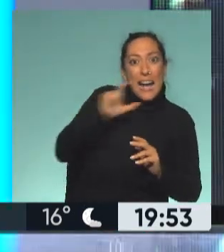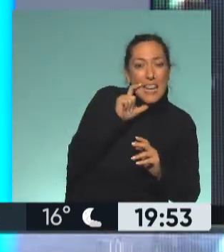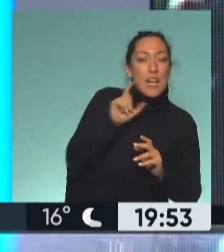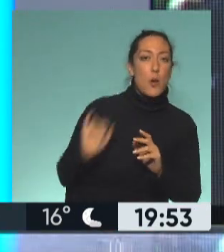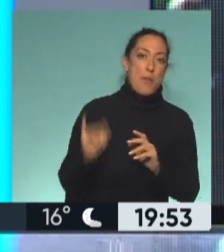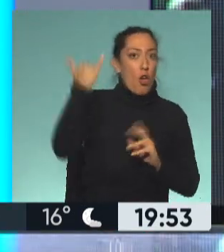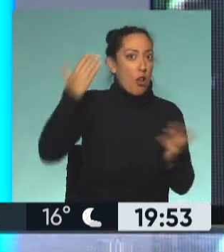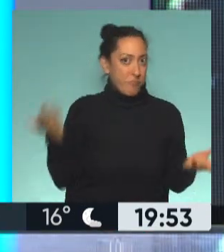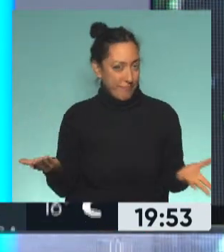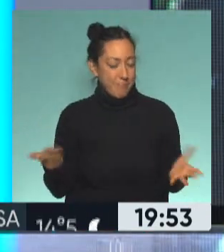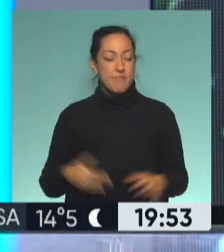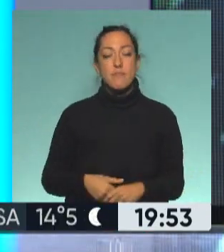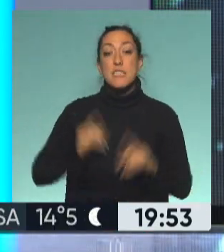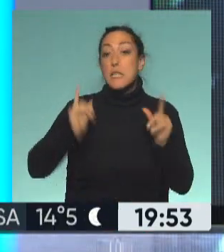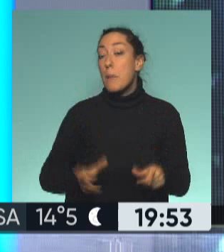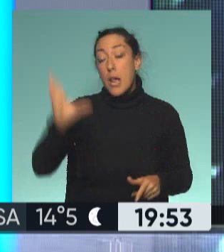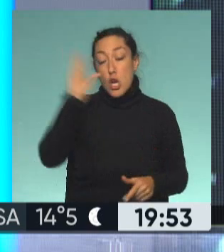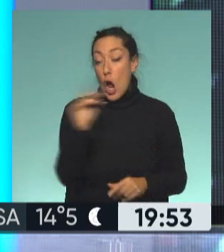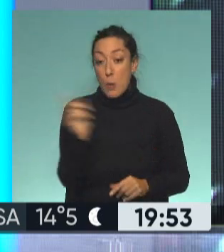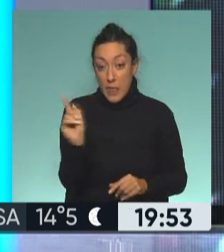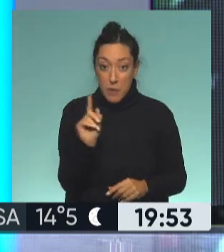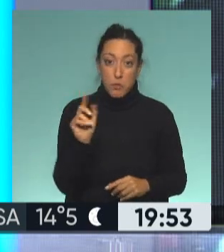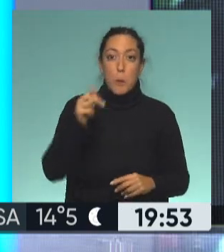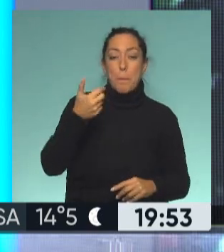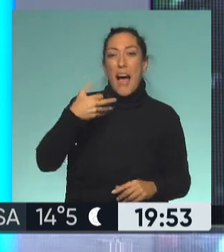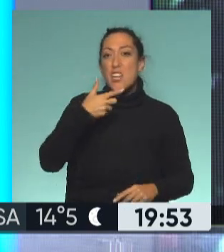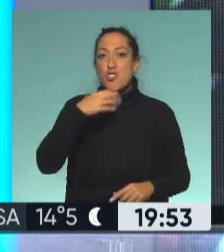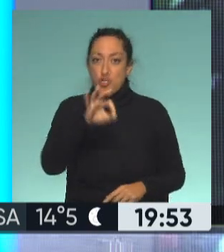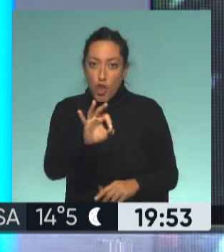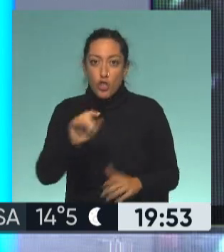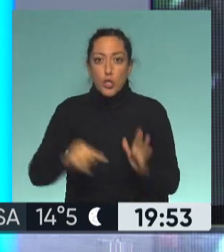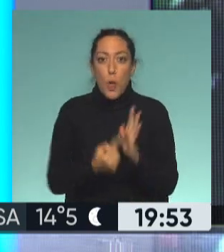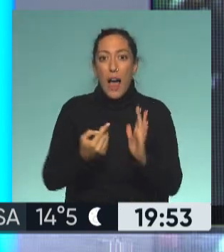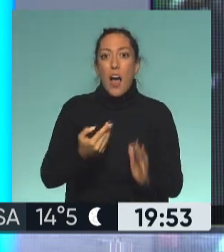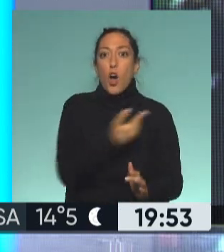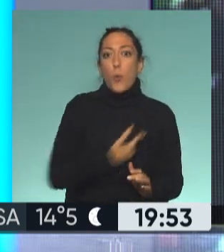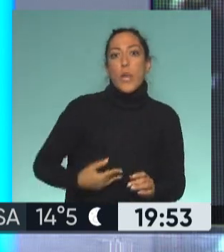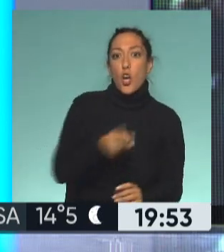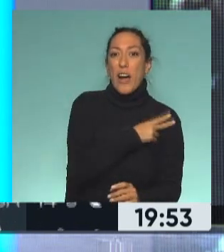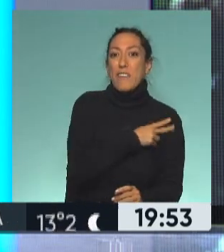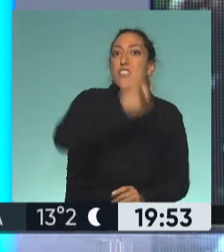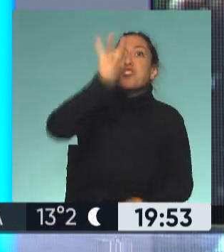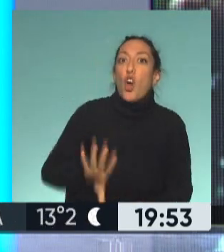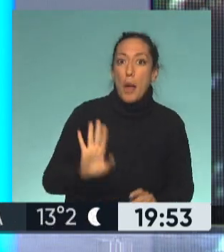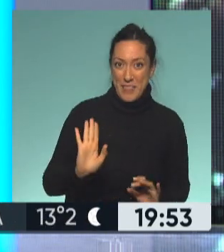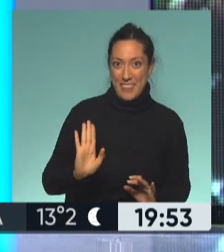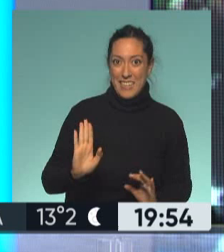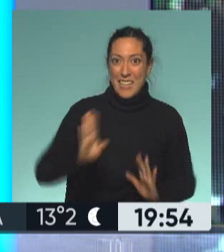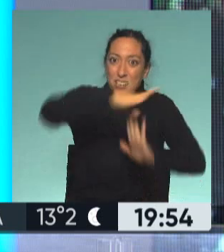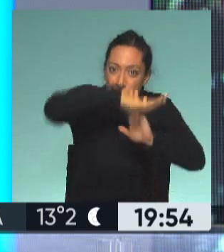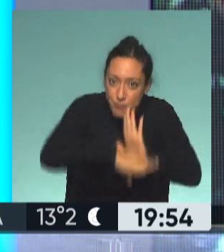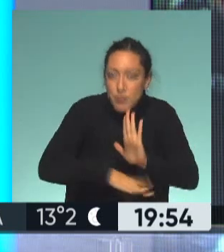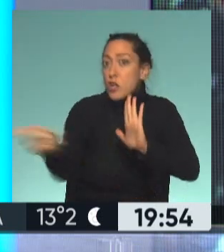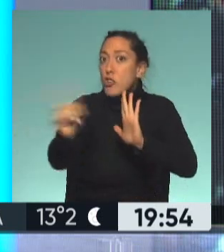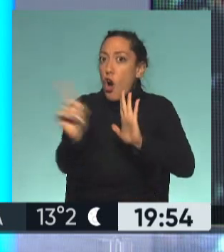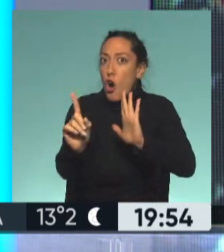pensando en que no nos olvidemos que para la ciudad de Las Pasos solamente se vota jefe de gobierno y no se vota fórmula completa. Entonces, todavía